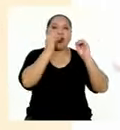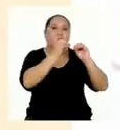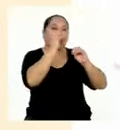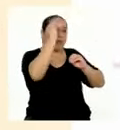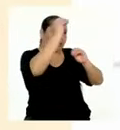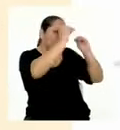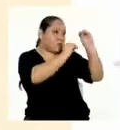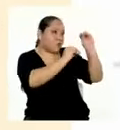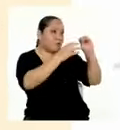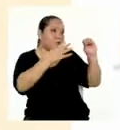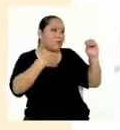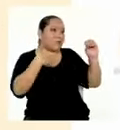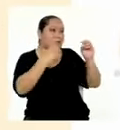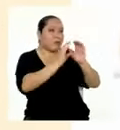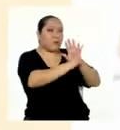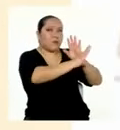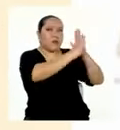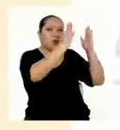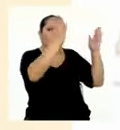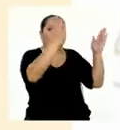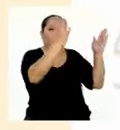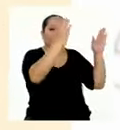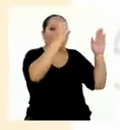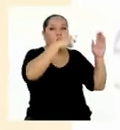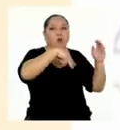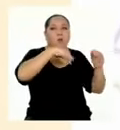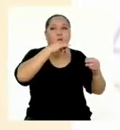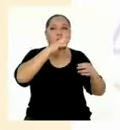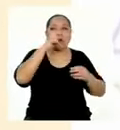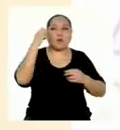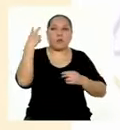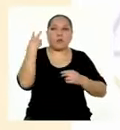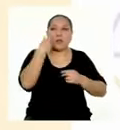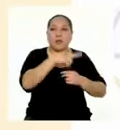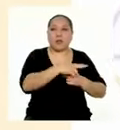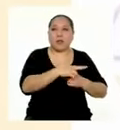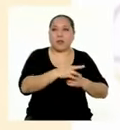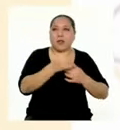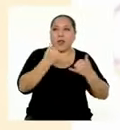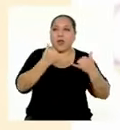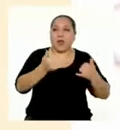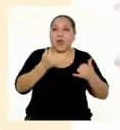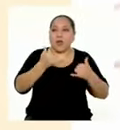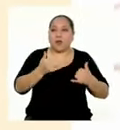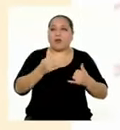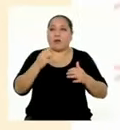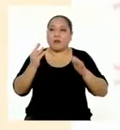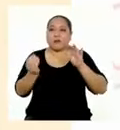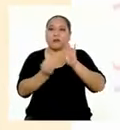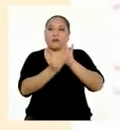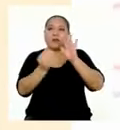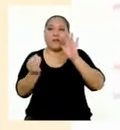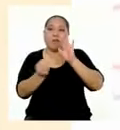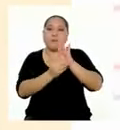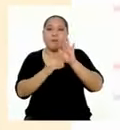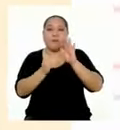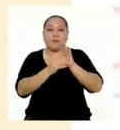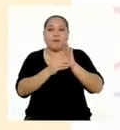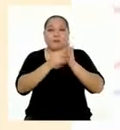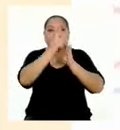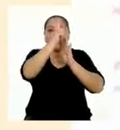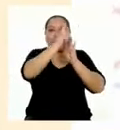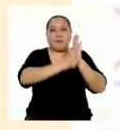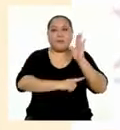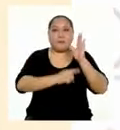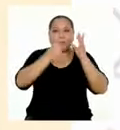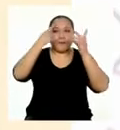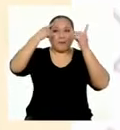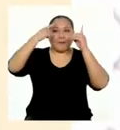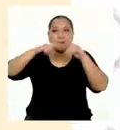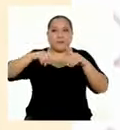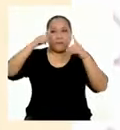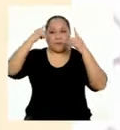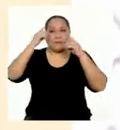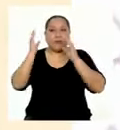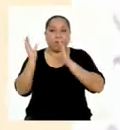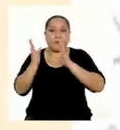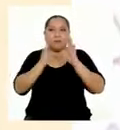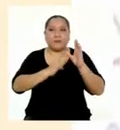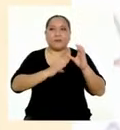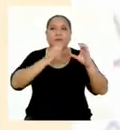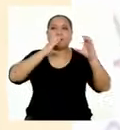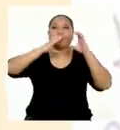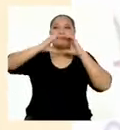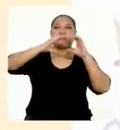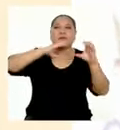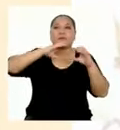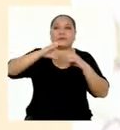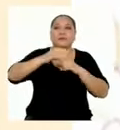va quedando mi periódico mural del hogar. Como verán, por ahora iré añadiendo mi listado de acuerdos elaborado en comunicación y